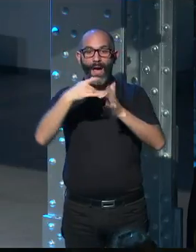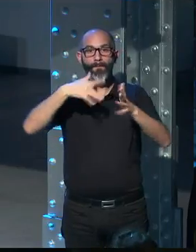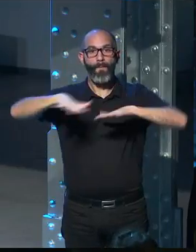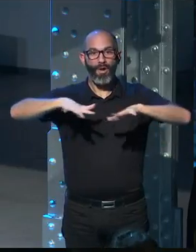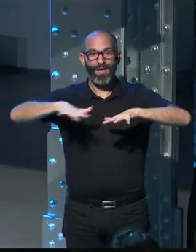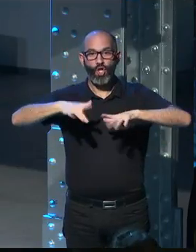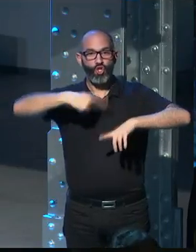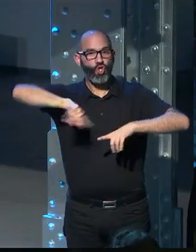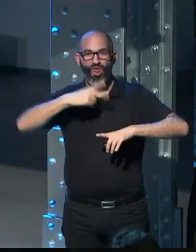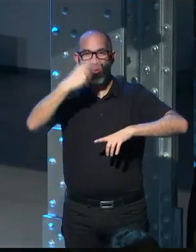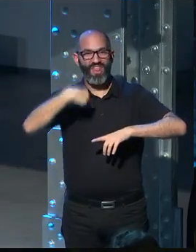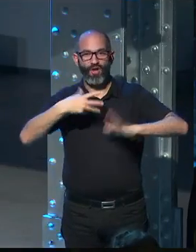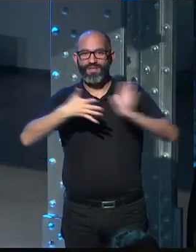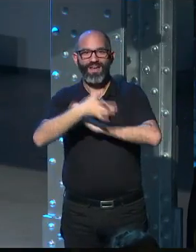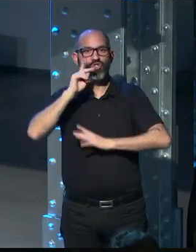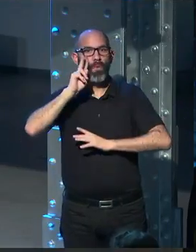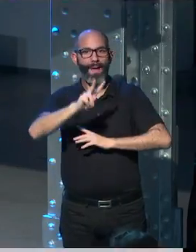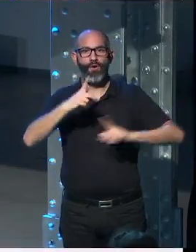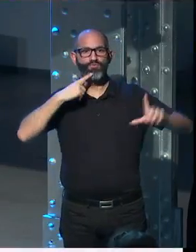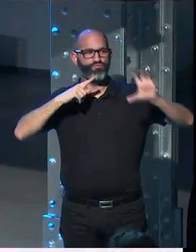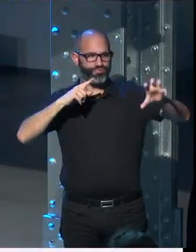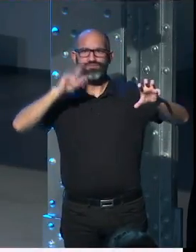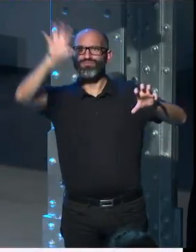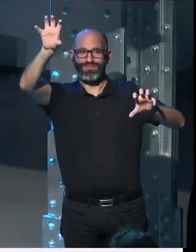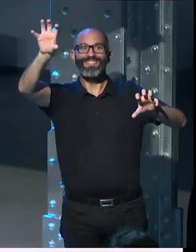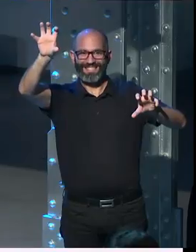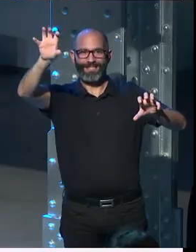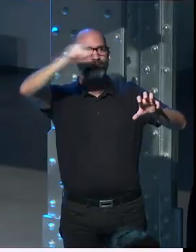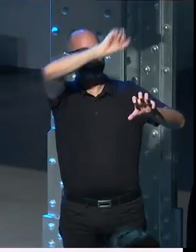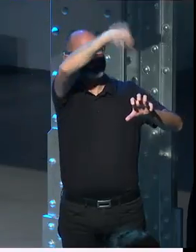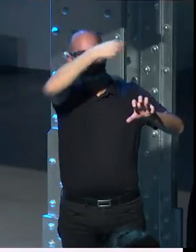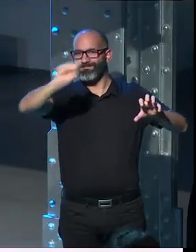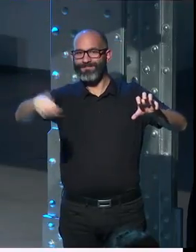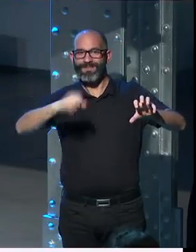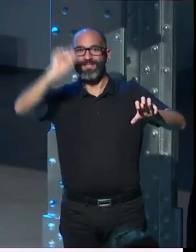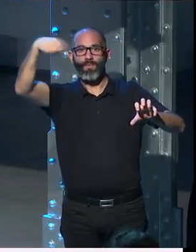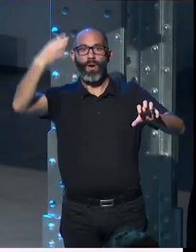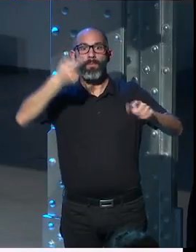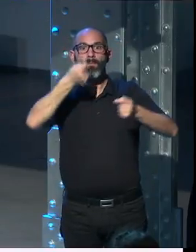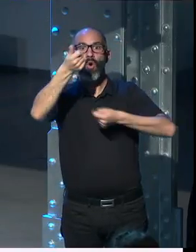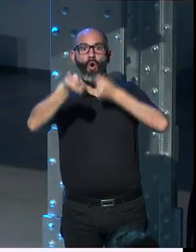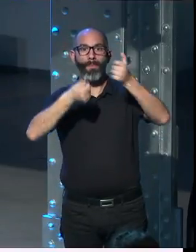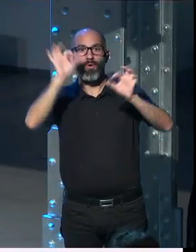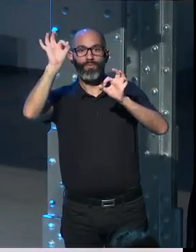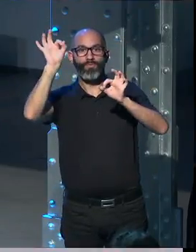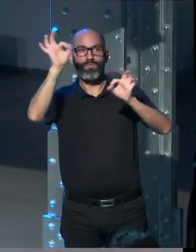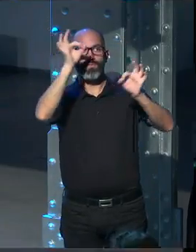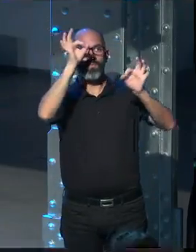prácticamente ciegos a todo lo que ocurre a nuestro alrededor en cada momento. Y además, cuando movemos los ojos de un lado al